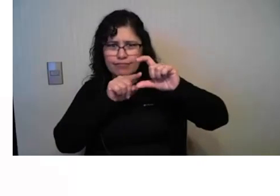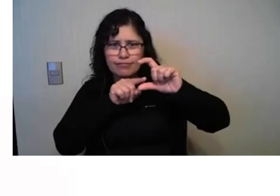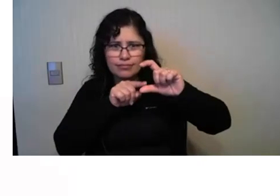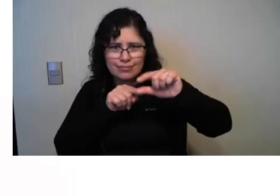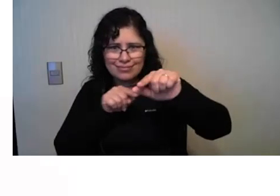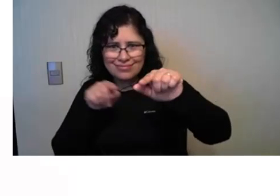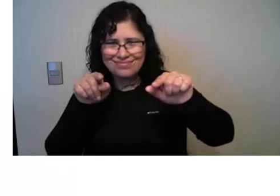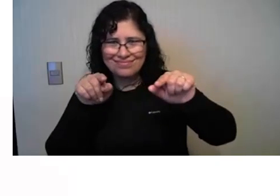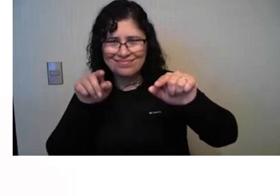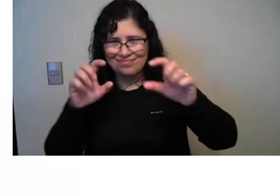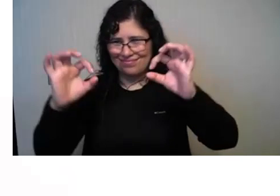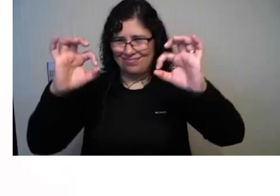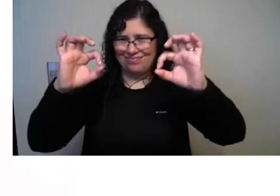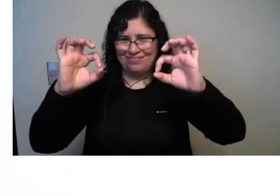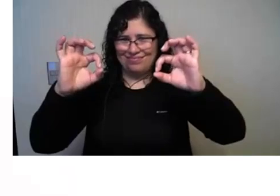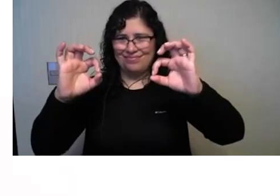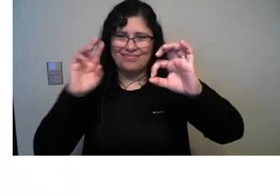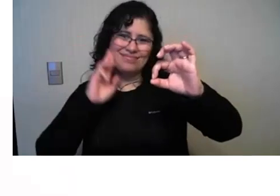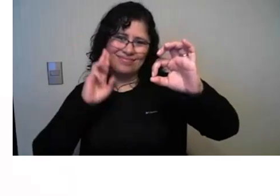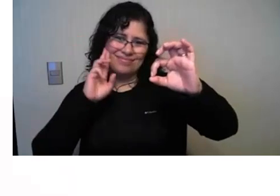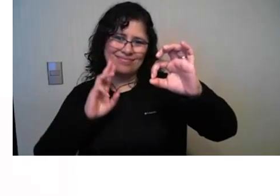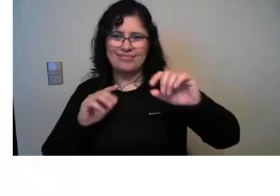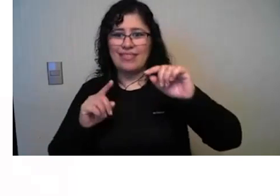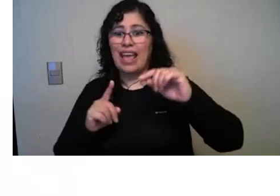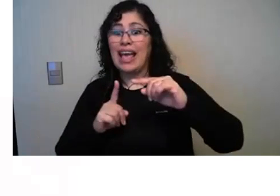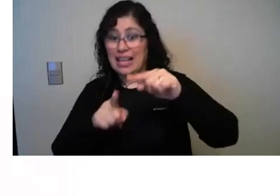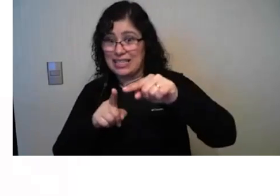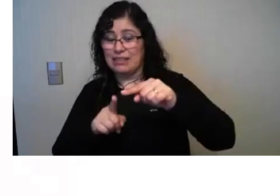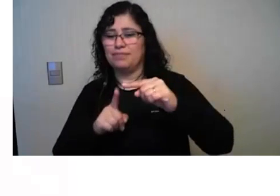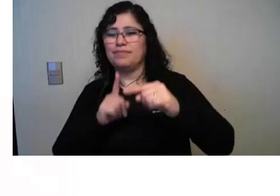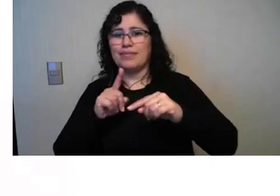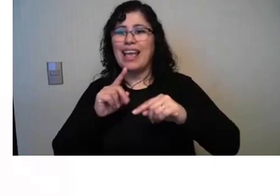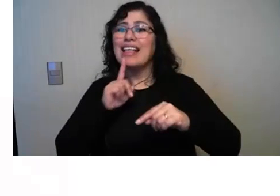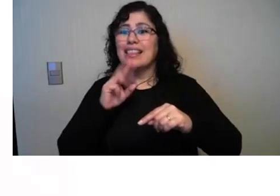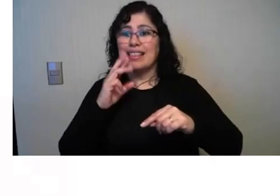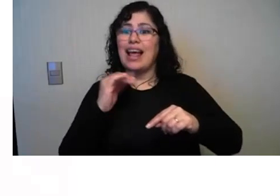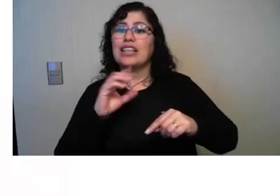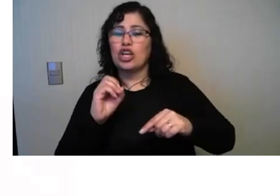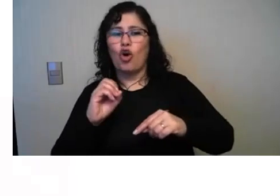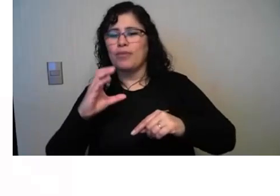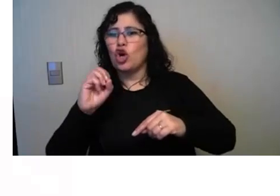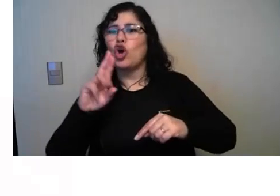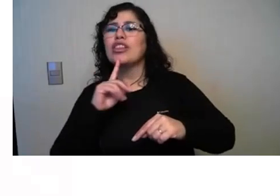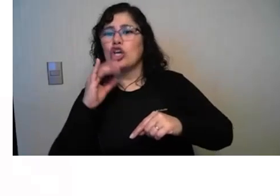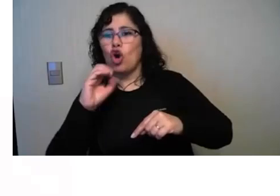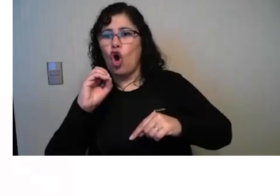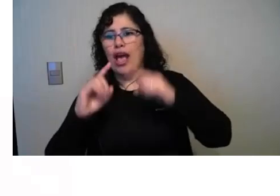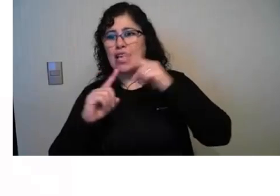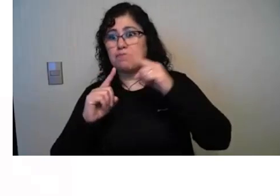posición, que es el tracto córtico-espinal lateral. Bueno, este tracto córtico-espinal lateral,